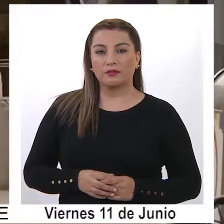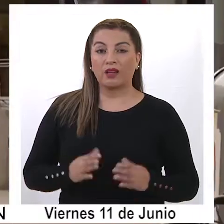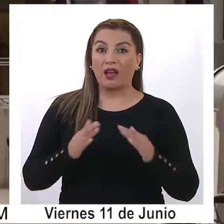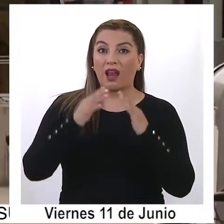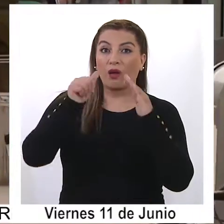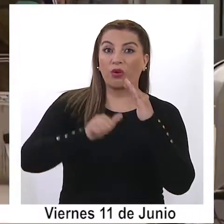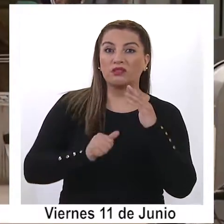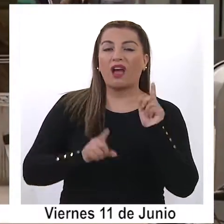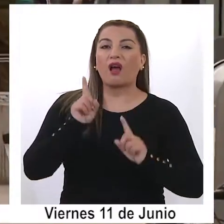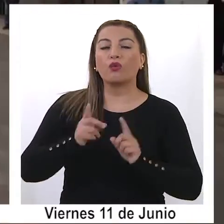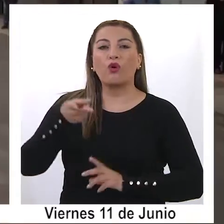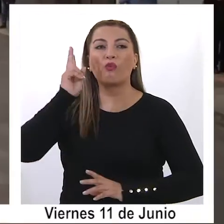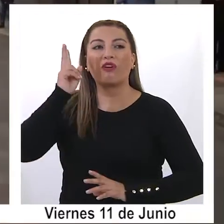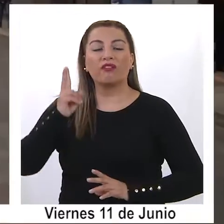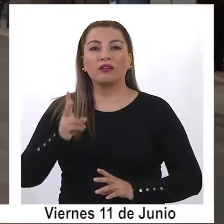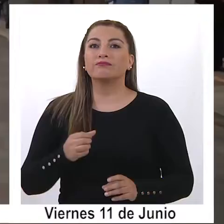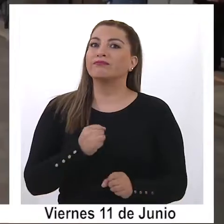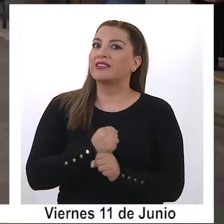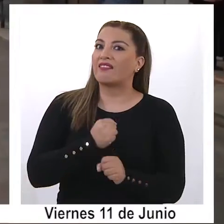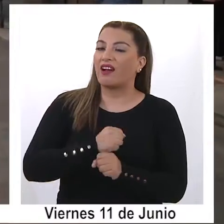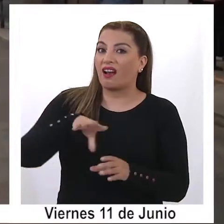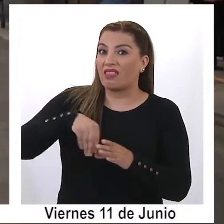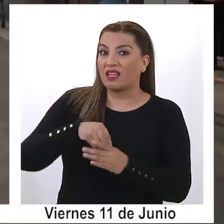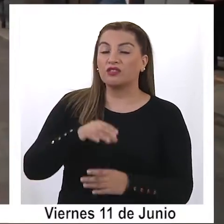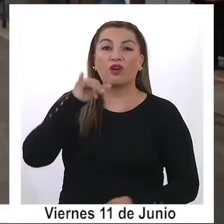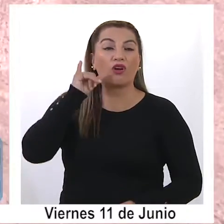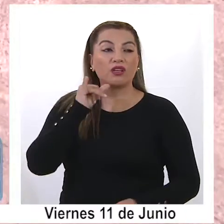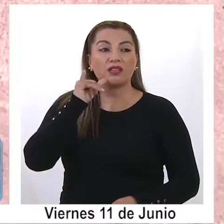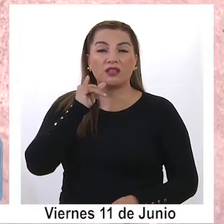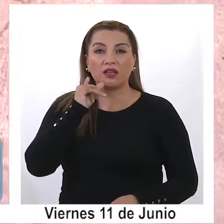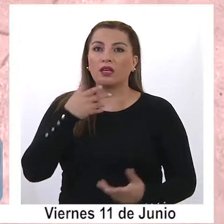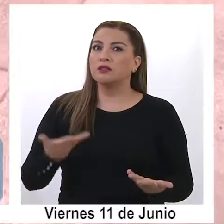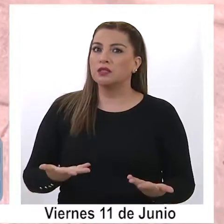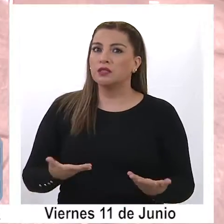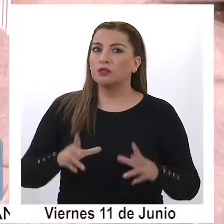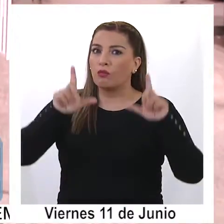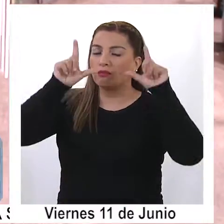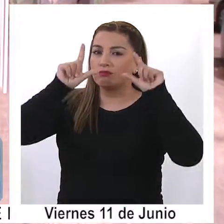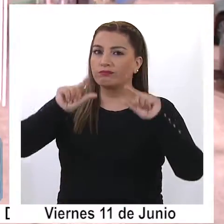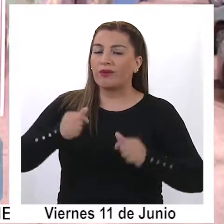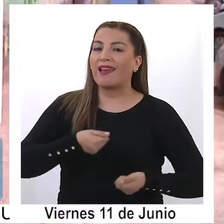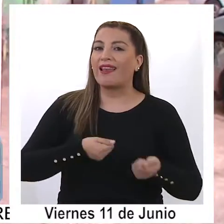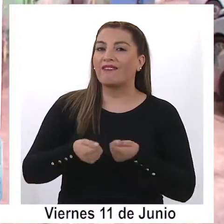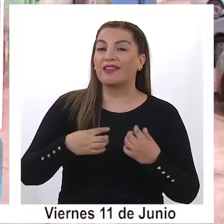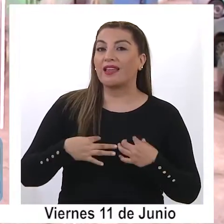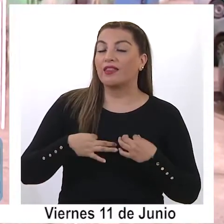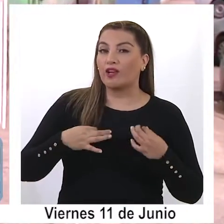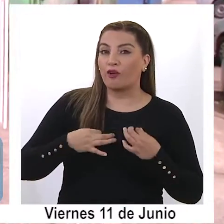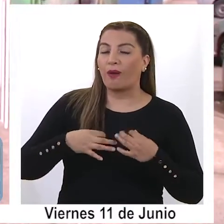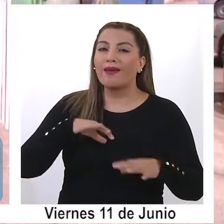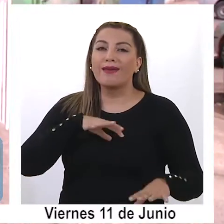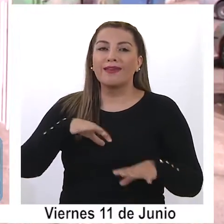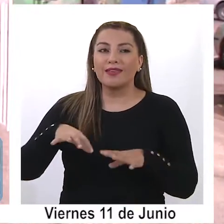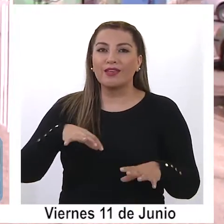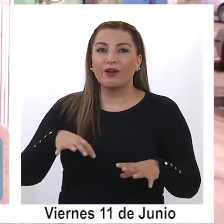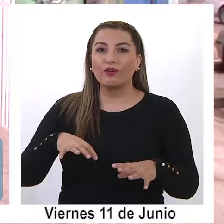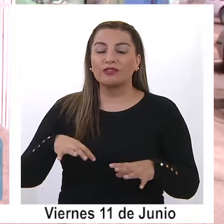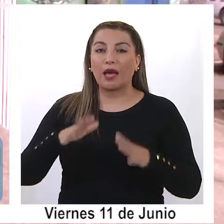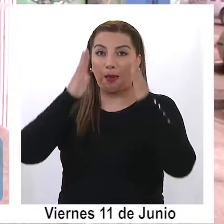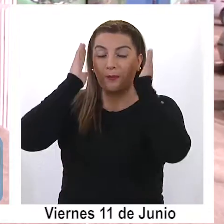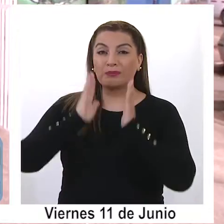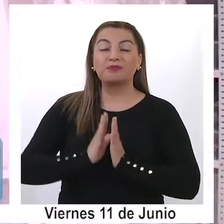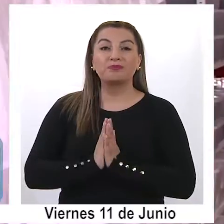Las cuarentenas y restricciones para operar en Iquique disminuyeron considerablemente las ventas de ropa y accesorios para